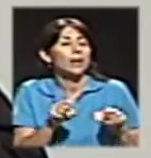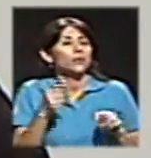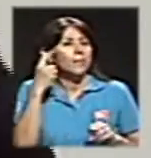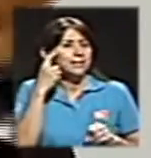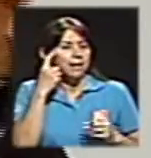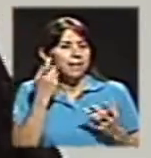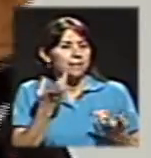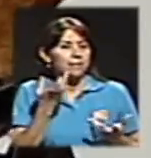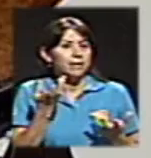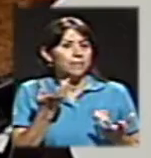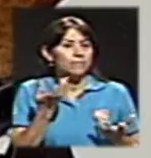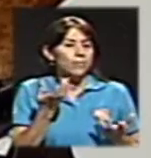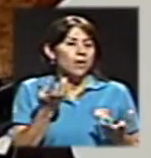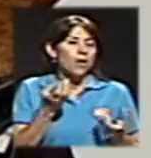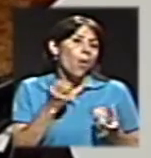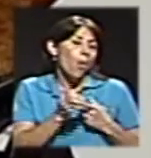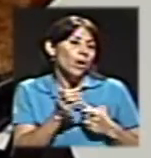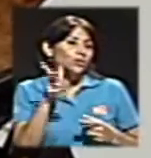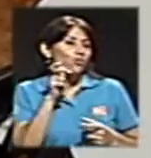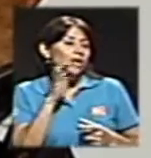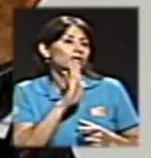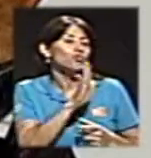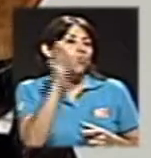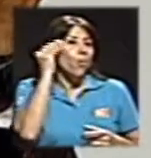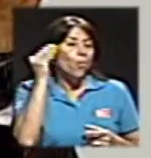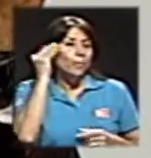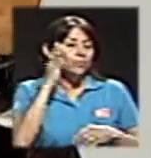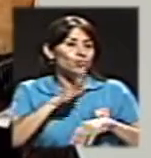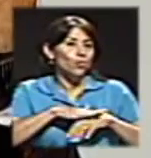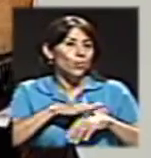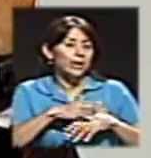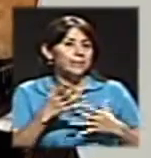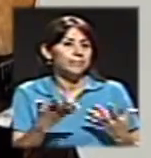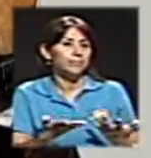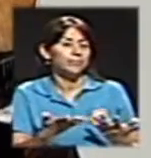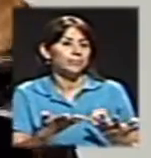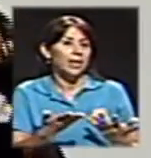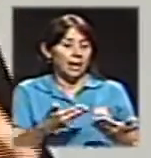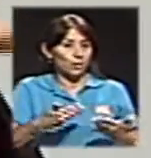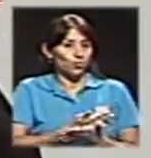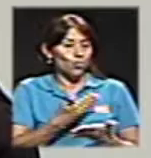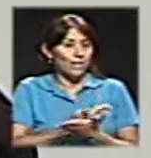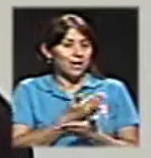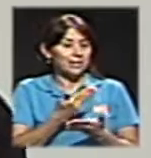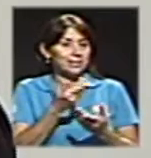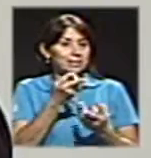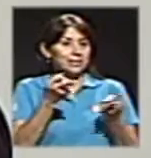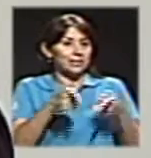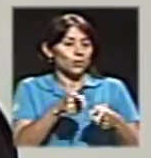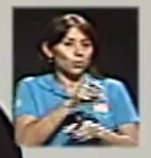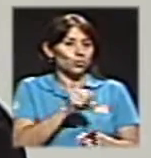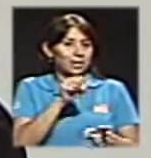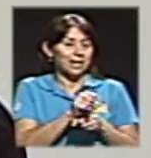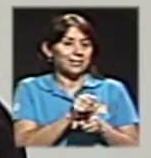pensar o escuchar sus reflexiones sobre, digamos, la nueva circunstancia de